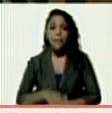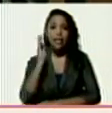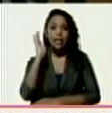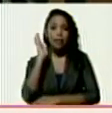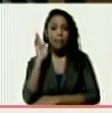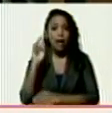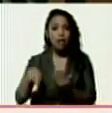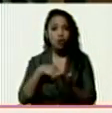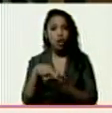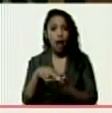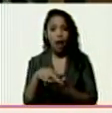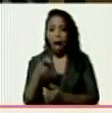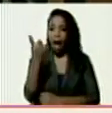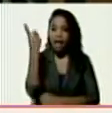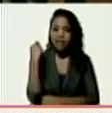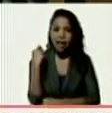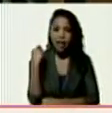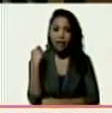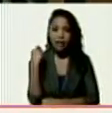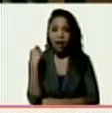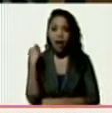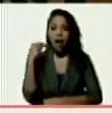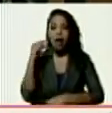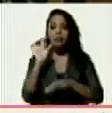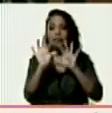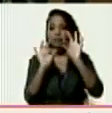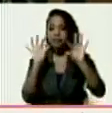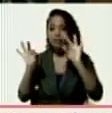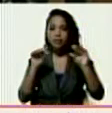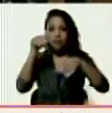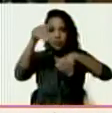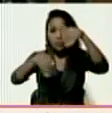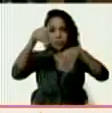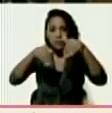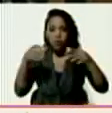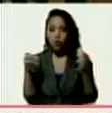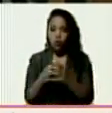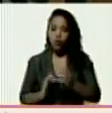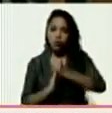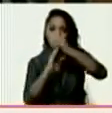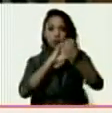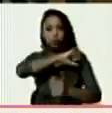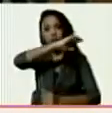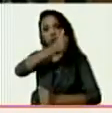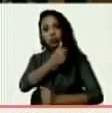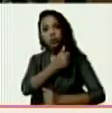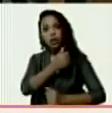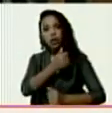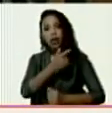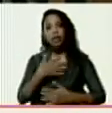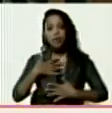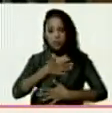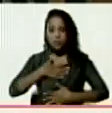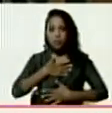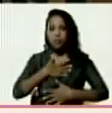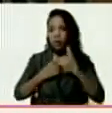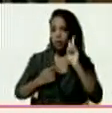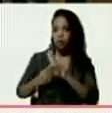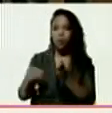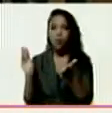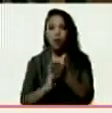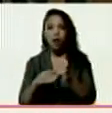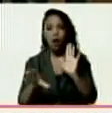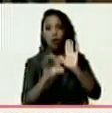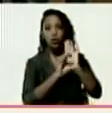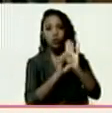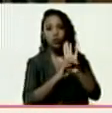ayer tuvo la elección de una Junta Directiva de conformidad a lo que establece la Constitución de